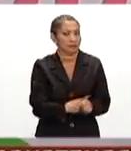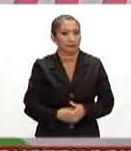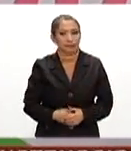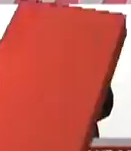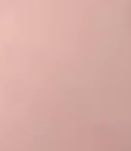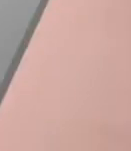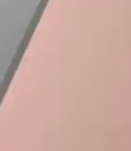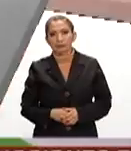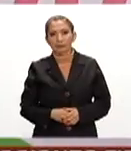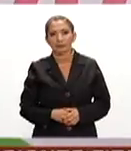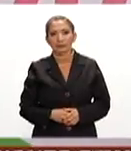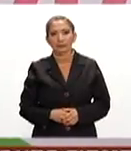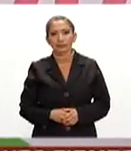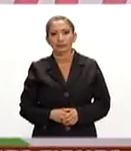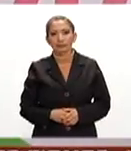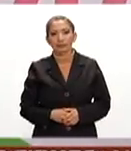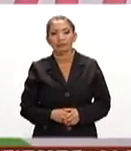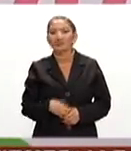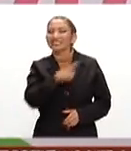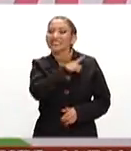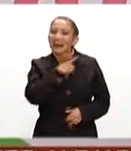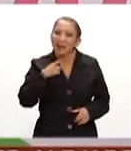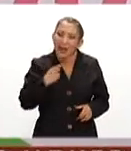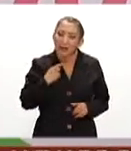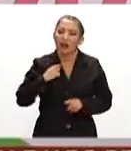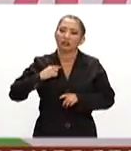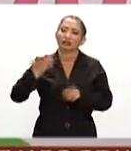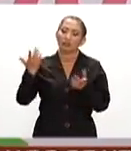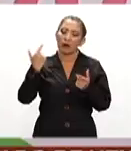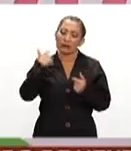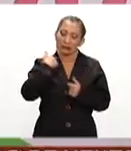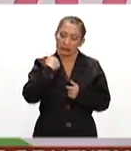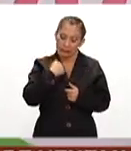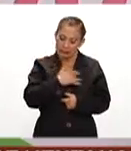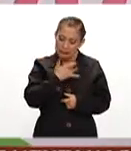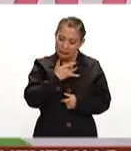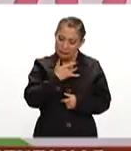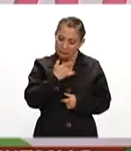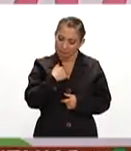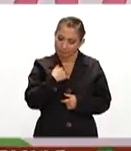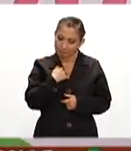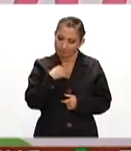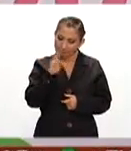La descripción. Lo que tenemos que convencernos es de que